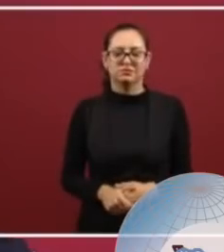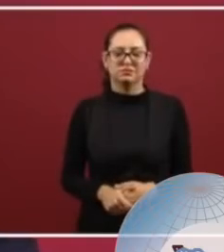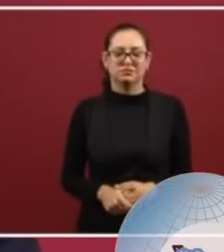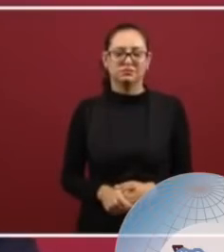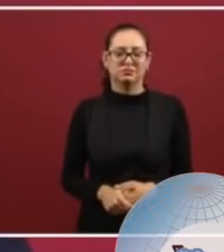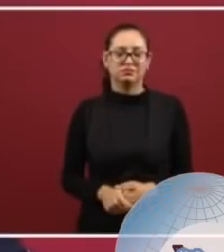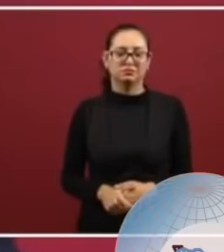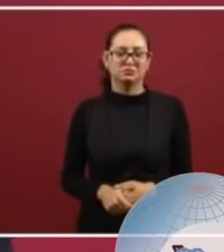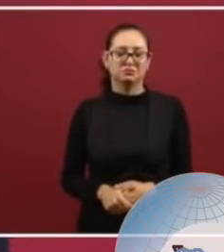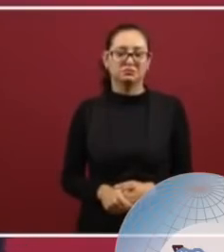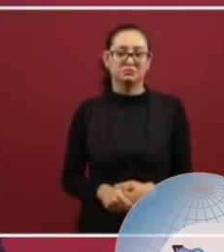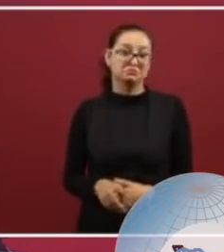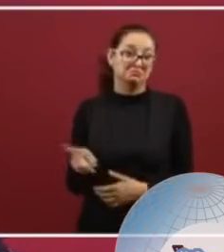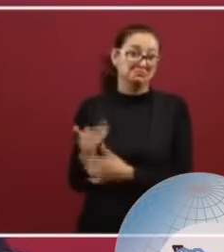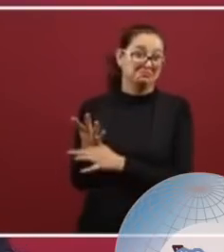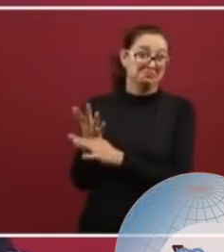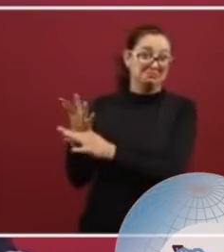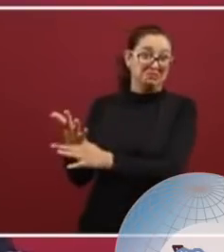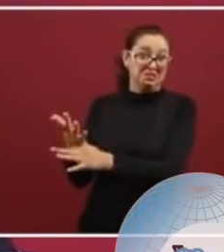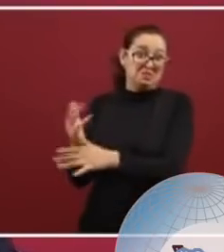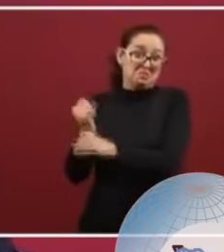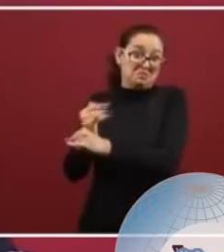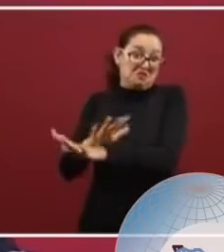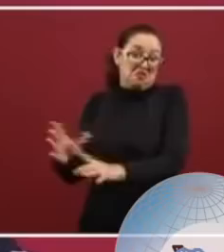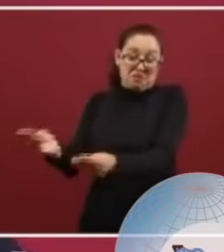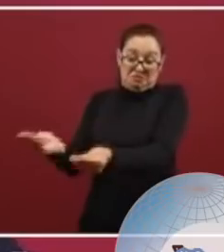de acuerdo a lo que nos informaron,